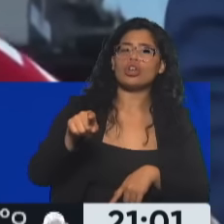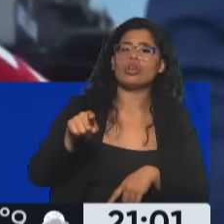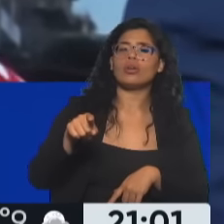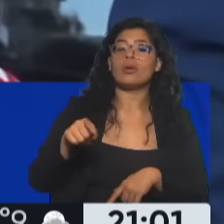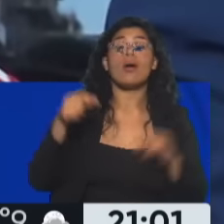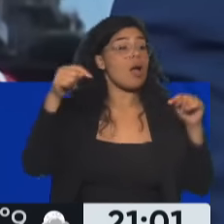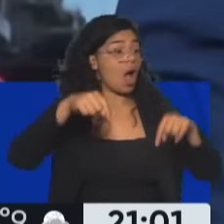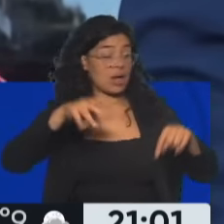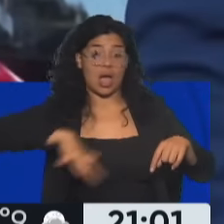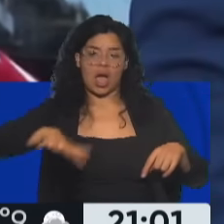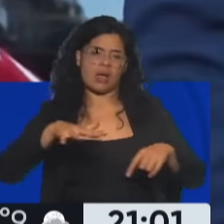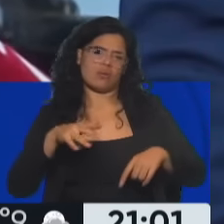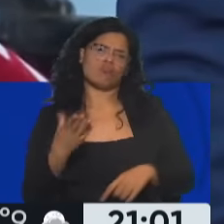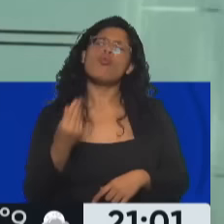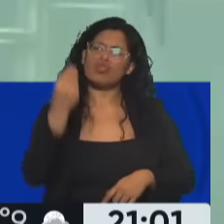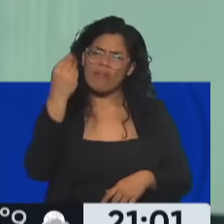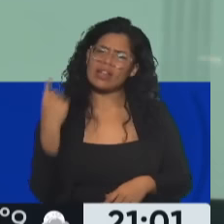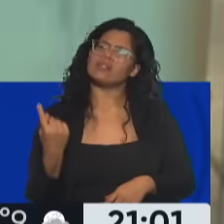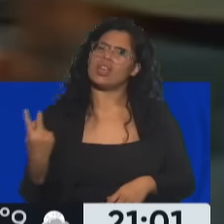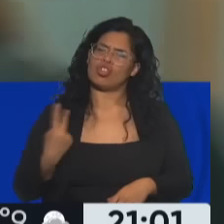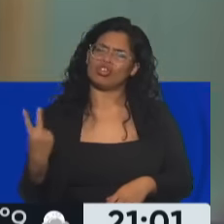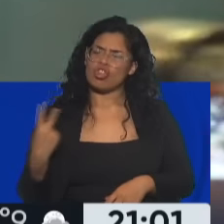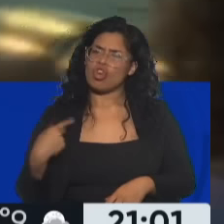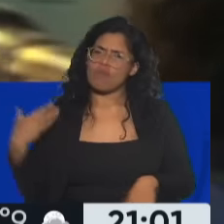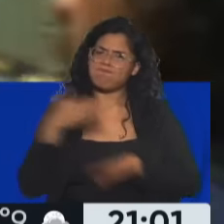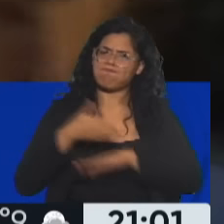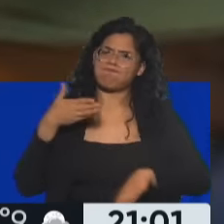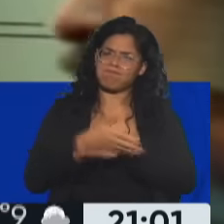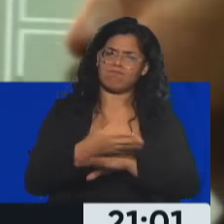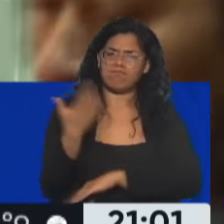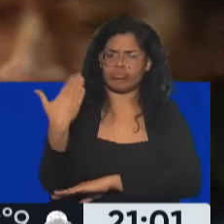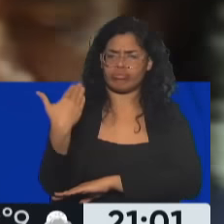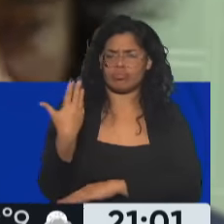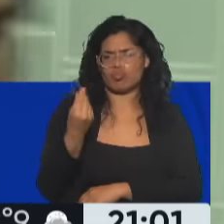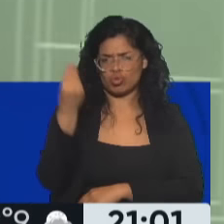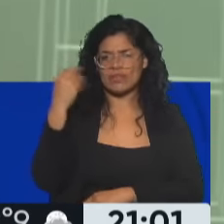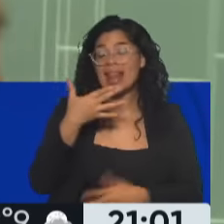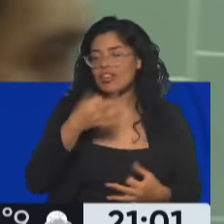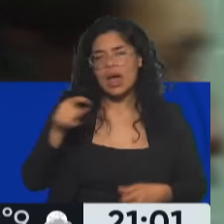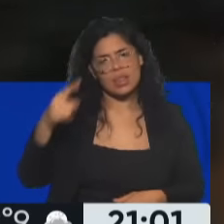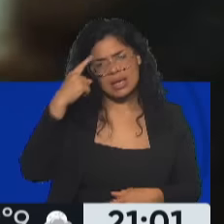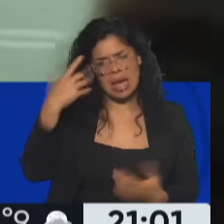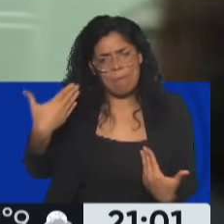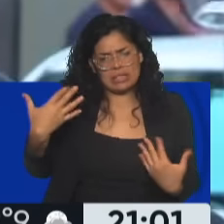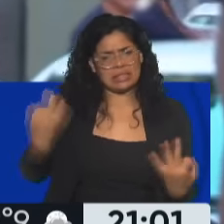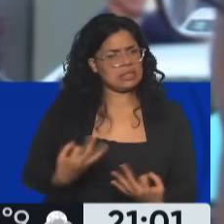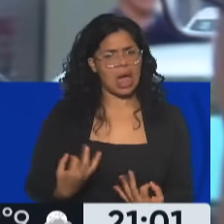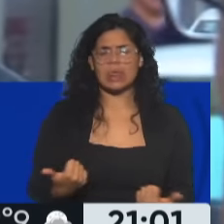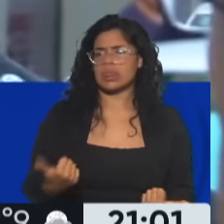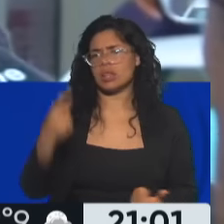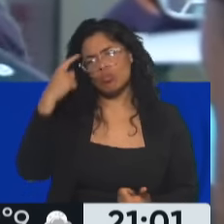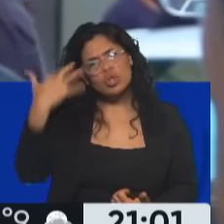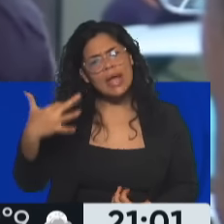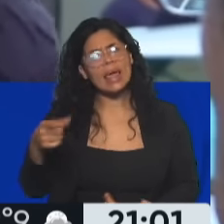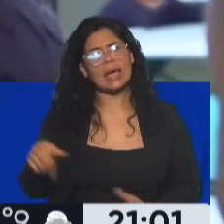he venido a dar charlas con él, es un hombre muy capaz, muy inteligente. Venimos con la tranquilidad de despedir a